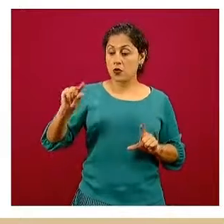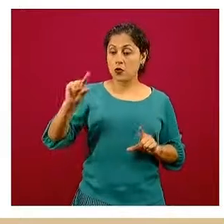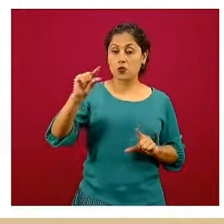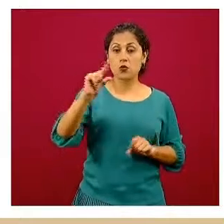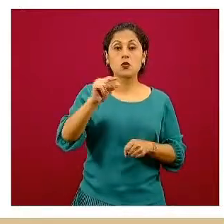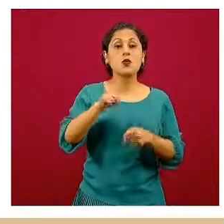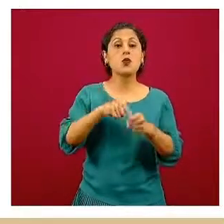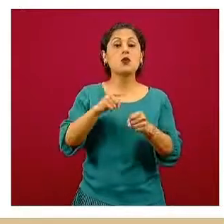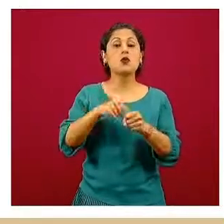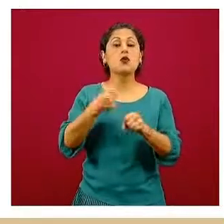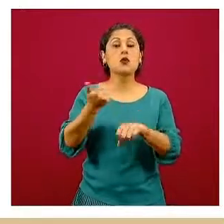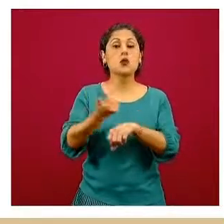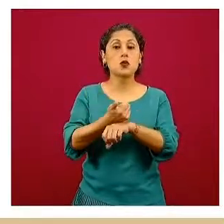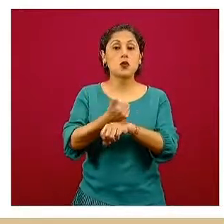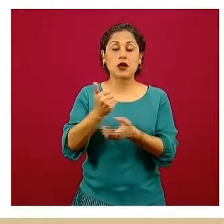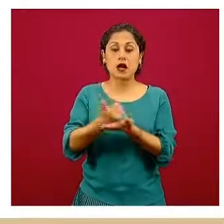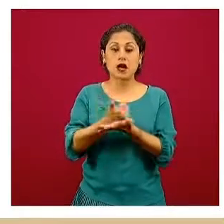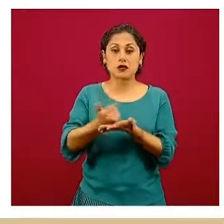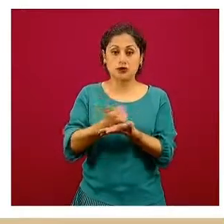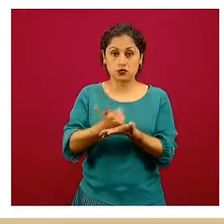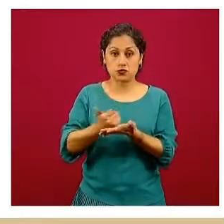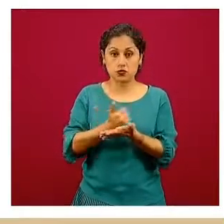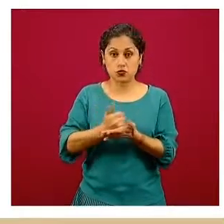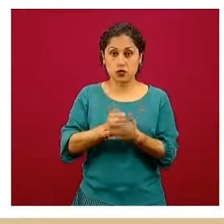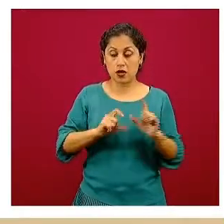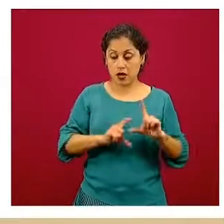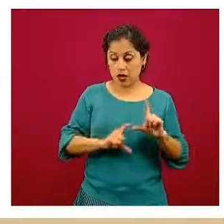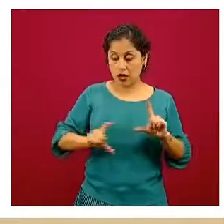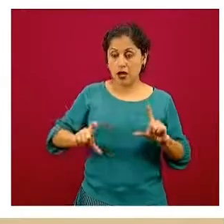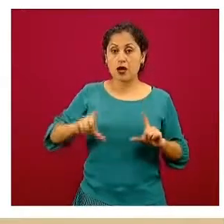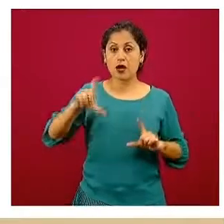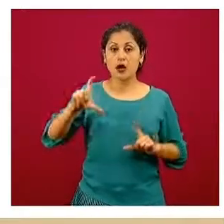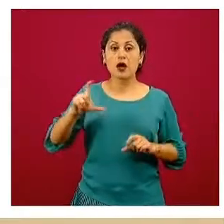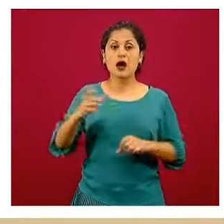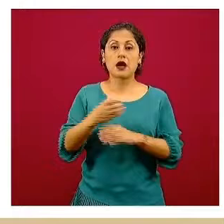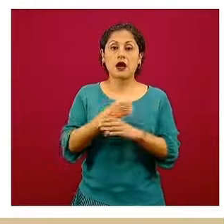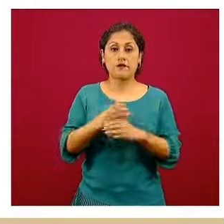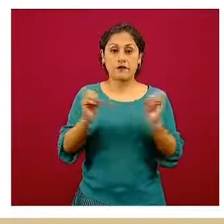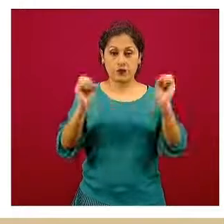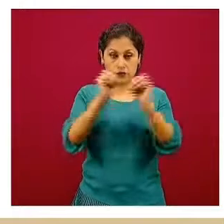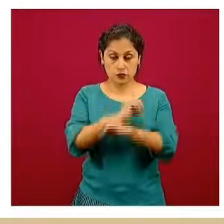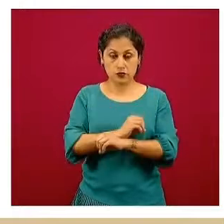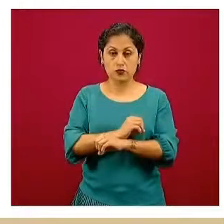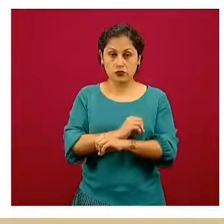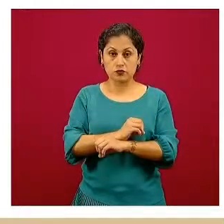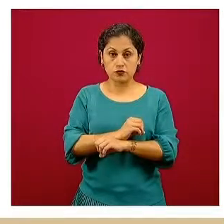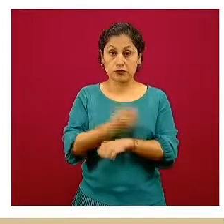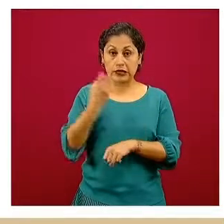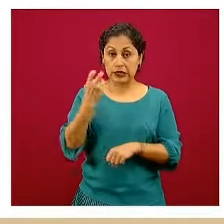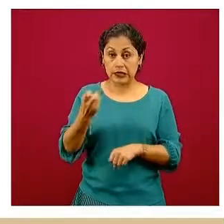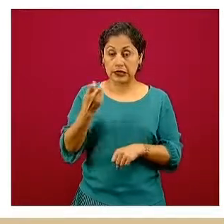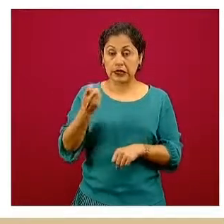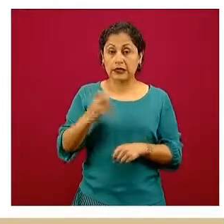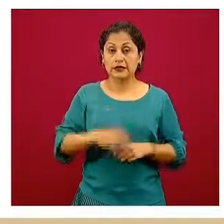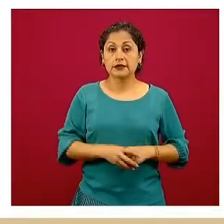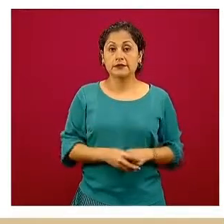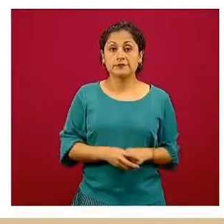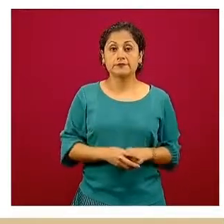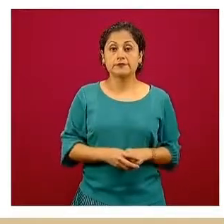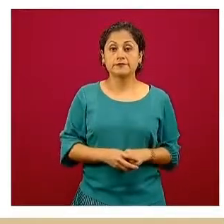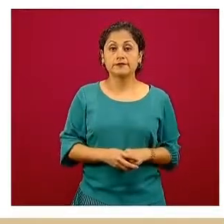azul que están sobre las barras de color marrón oscuro. Esa es la distribución de las defunciones que el día de